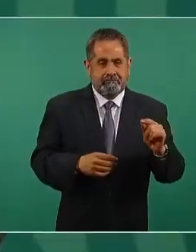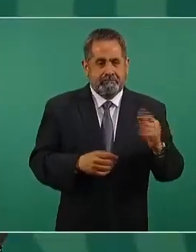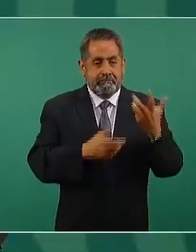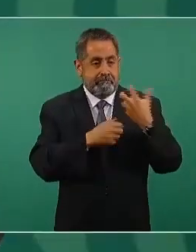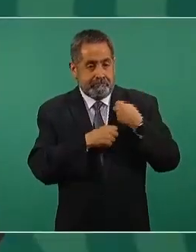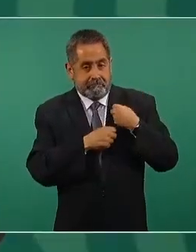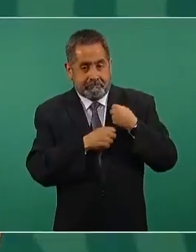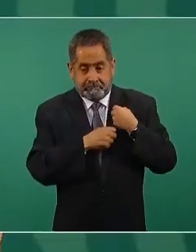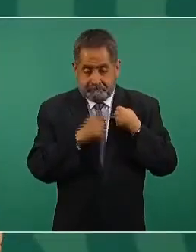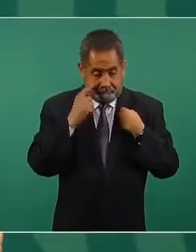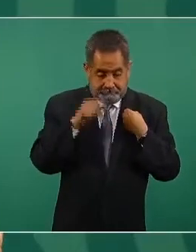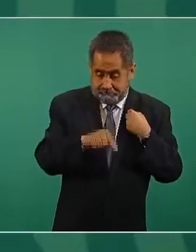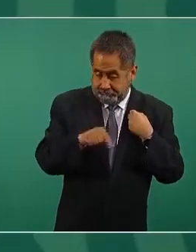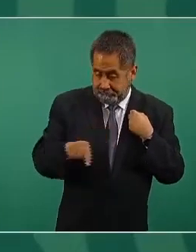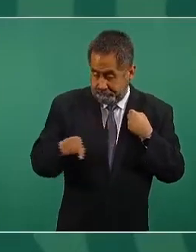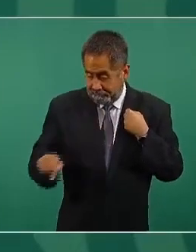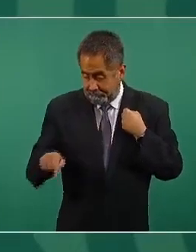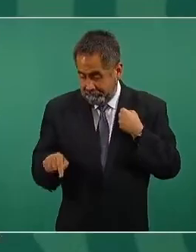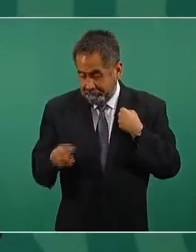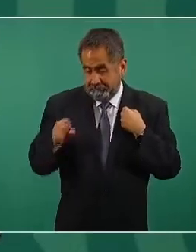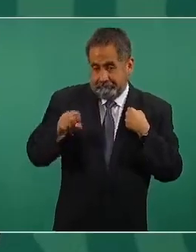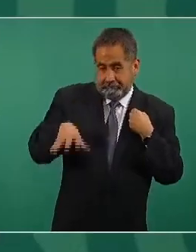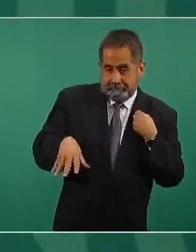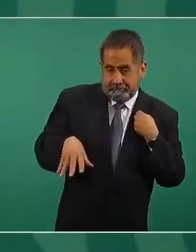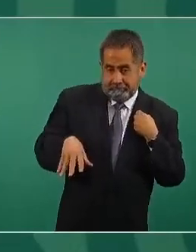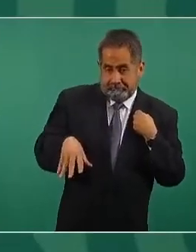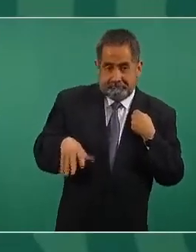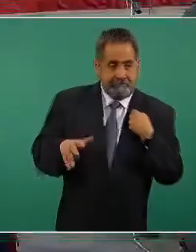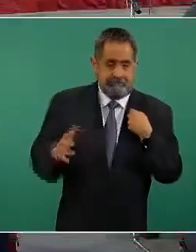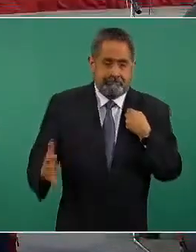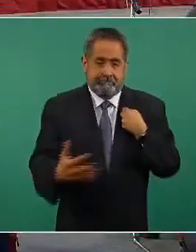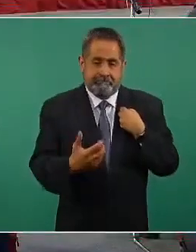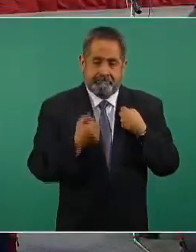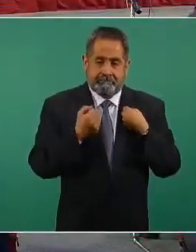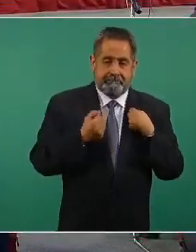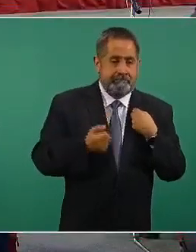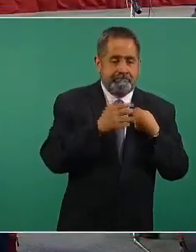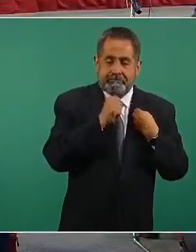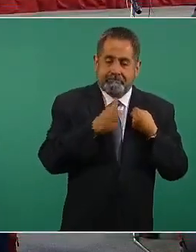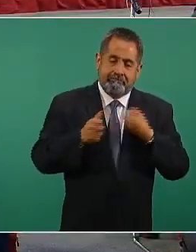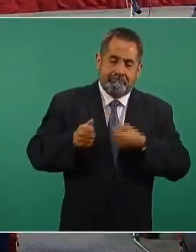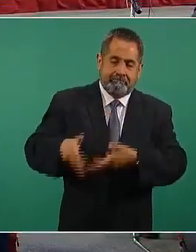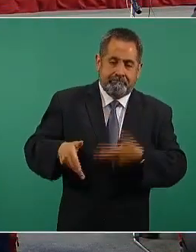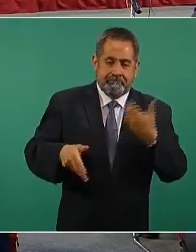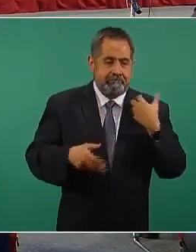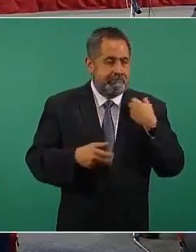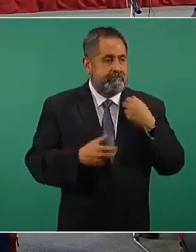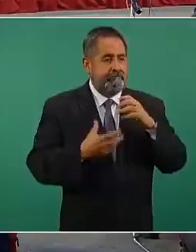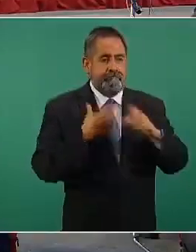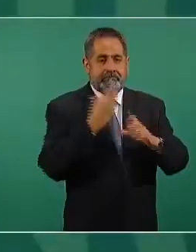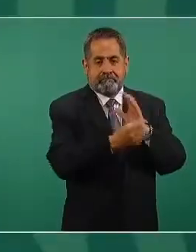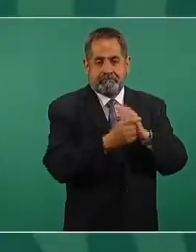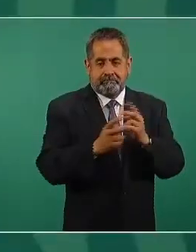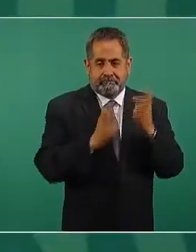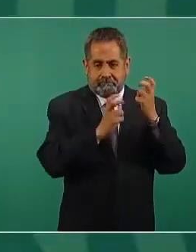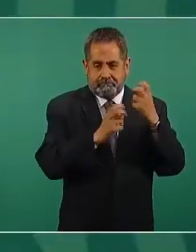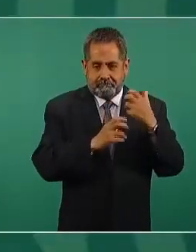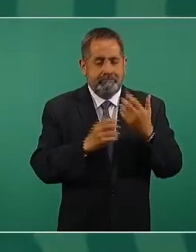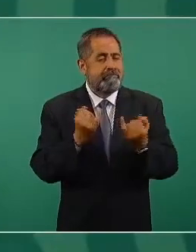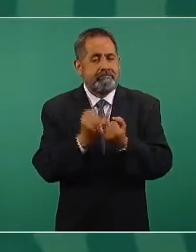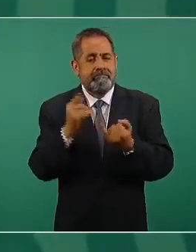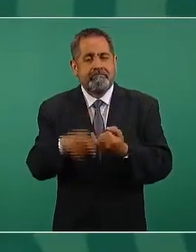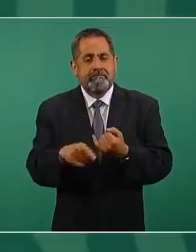y no se llevan todo, dejan ahí tirado. Así fue.